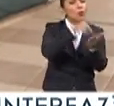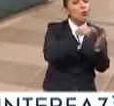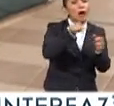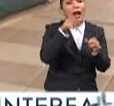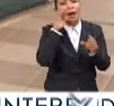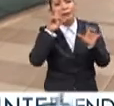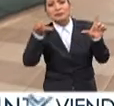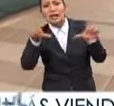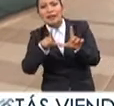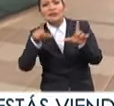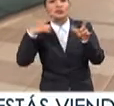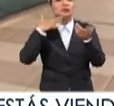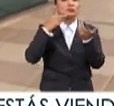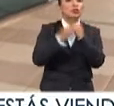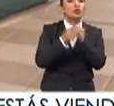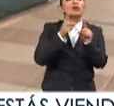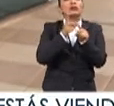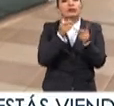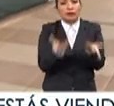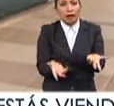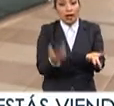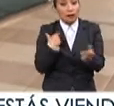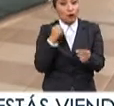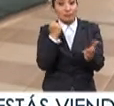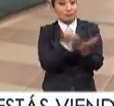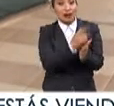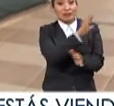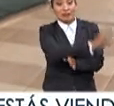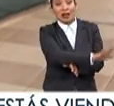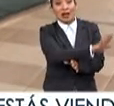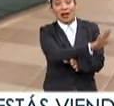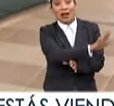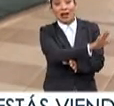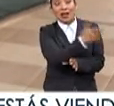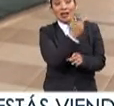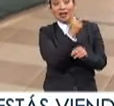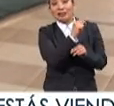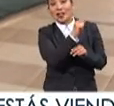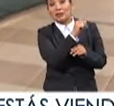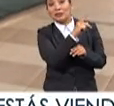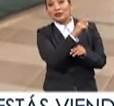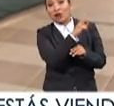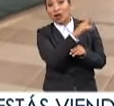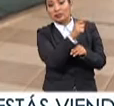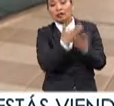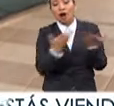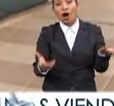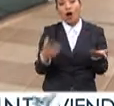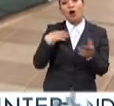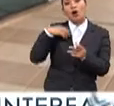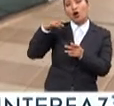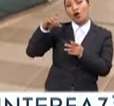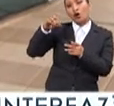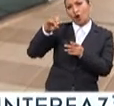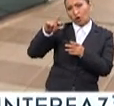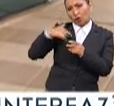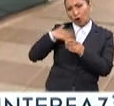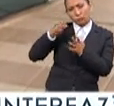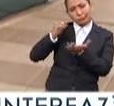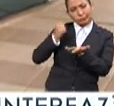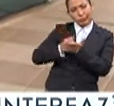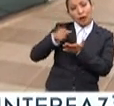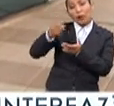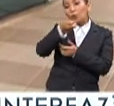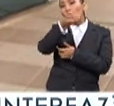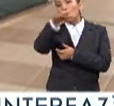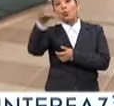pantalla es bueno lo importante ahora ya no es la marca de la bbc- es la marca de 'juego de tronos' es la marca de